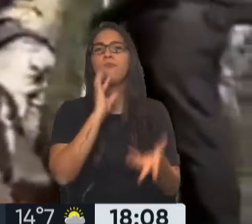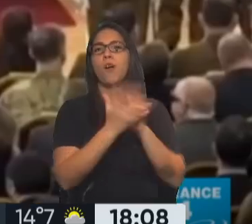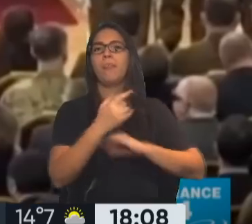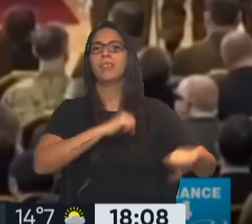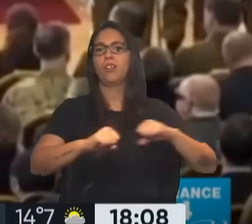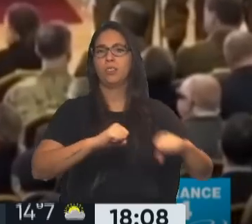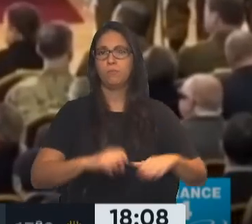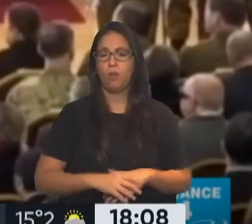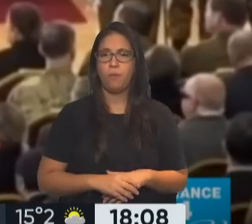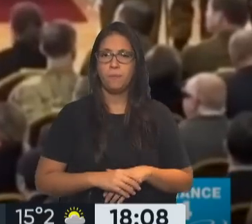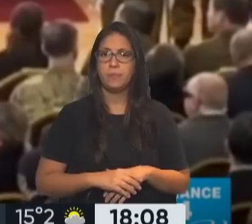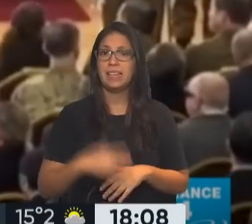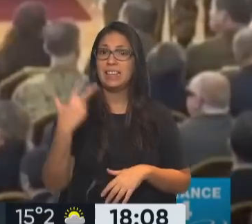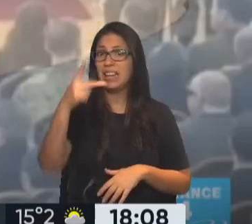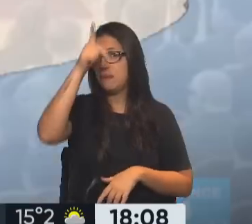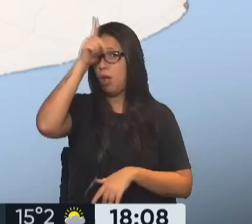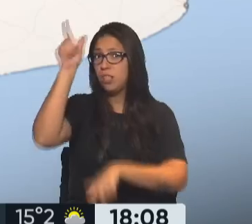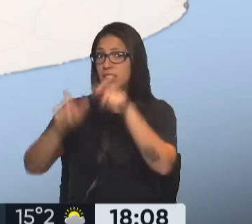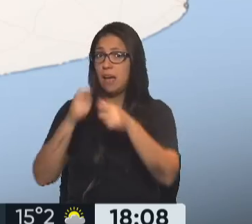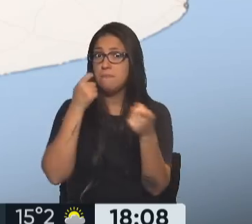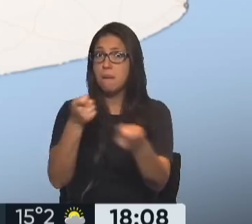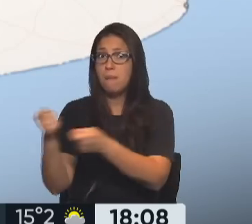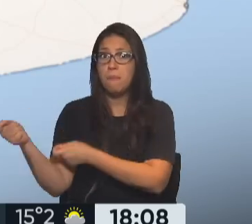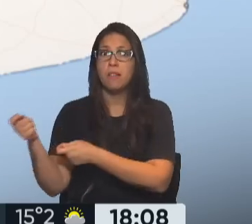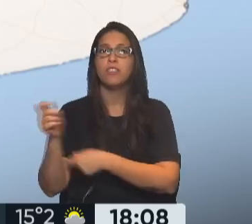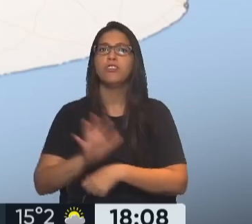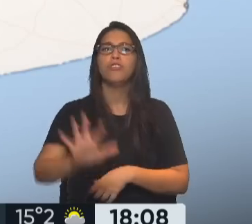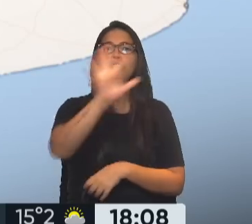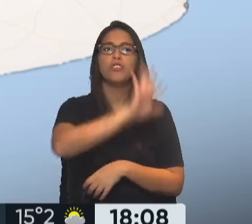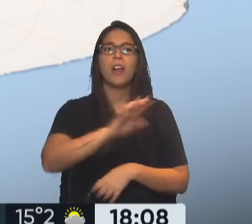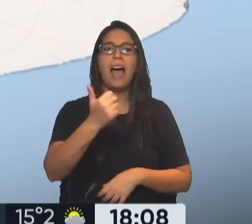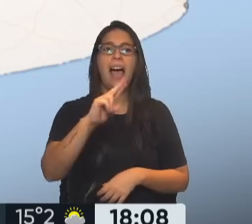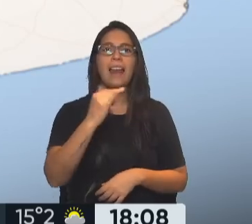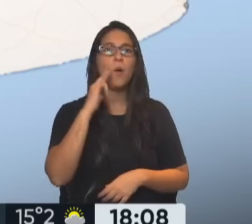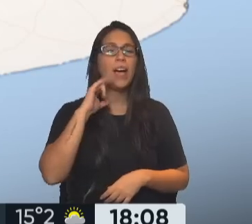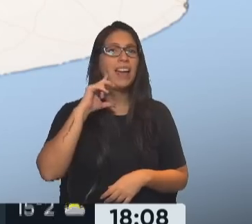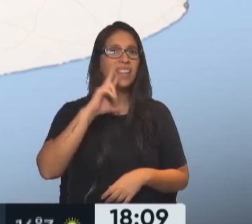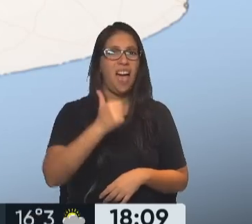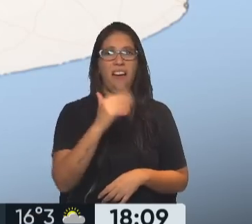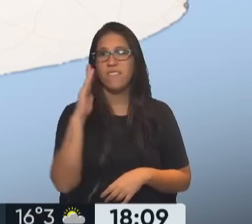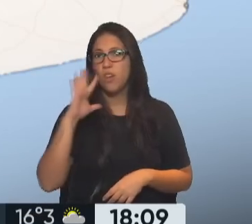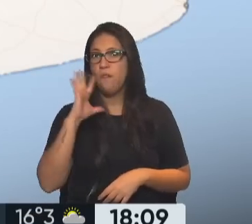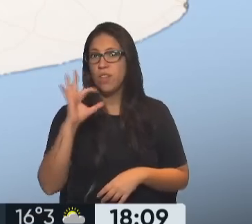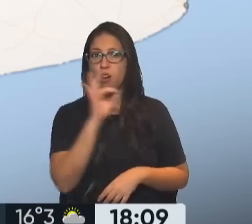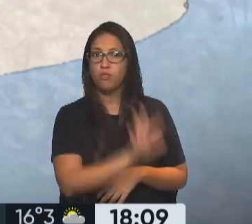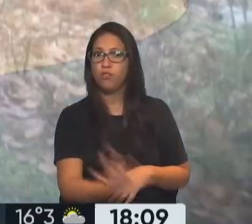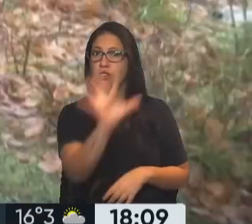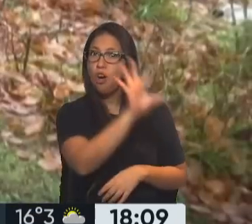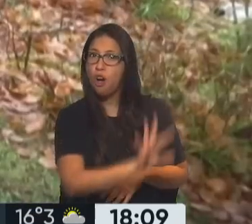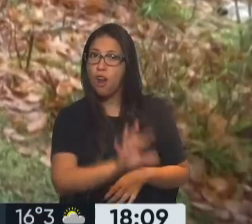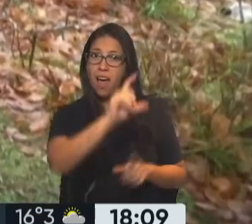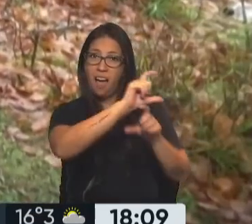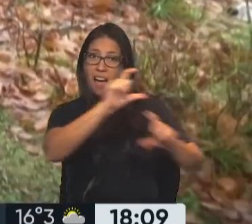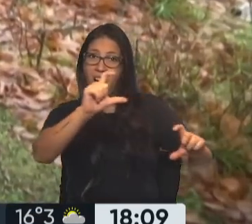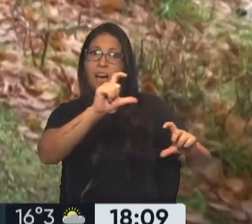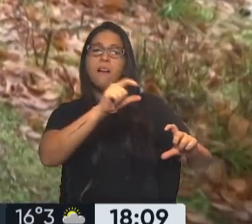El triple crimen de los carabineros tuvo lugar en las regiones de la Araucanía y Biobío, escenario desde hace décadas de un conflicto que involucra a